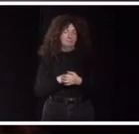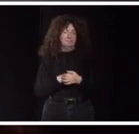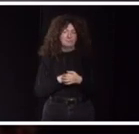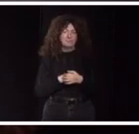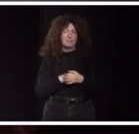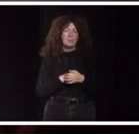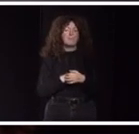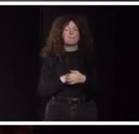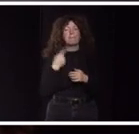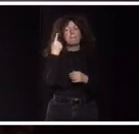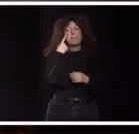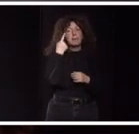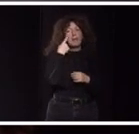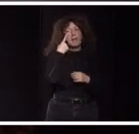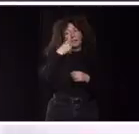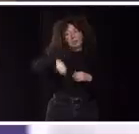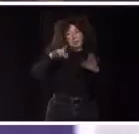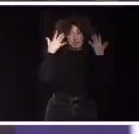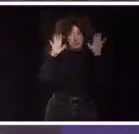Y mirad,